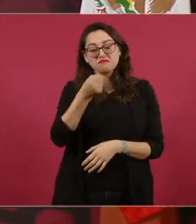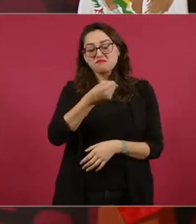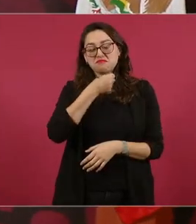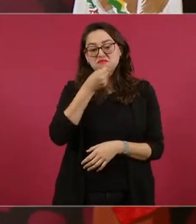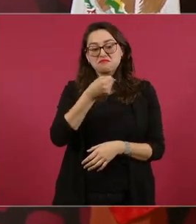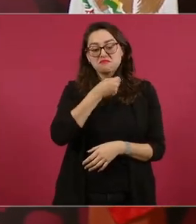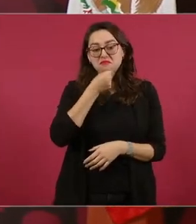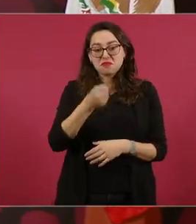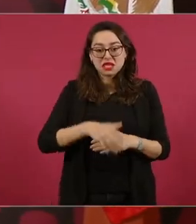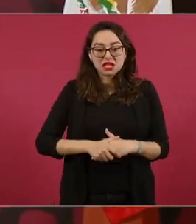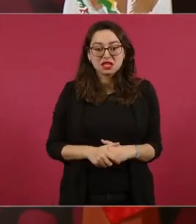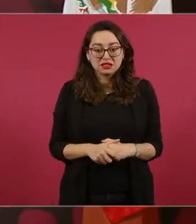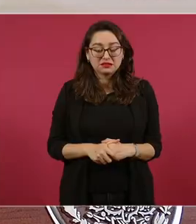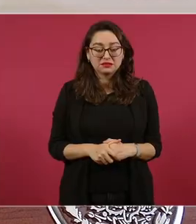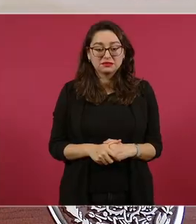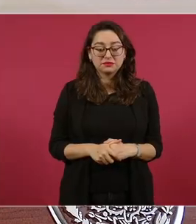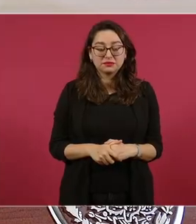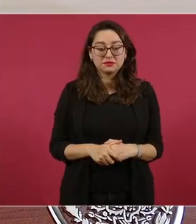Estaba yo con un